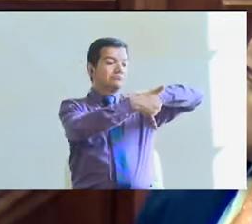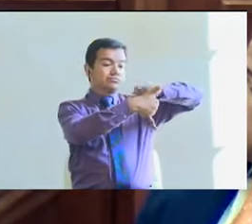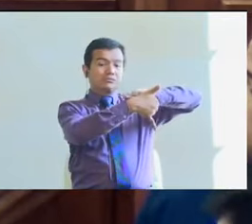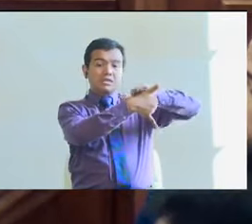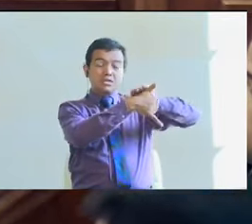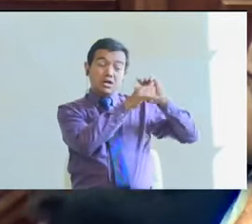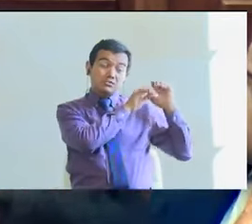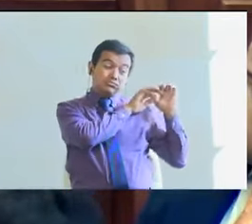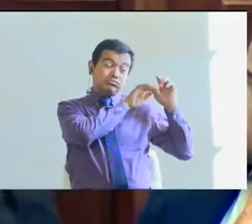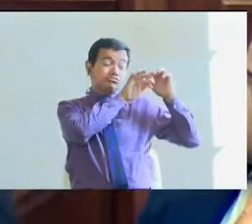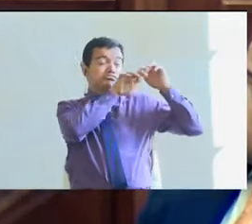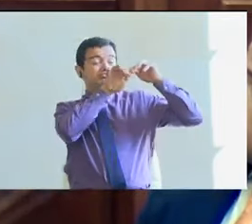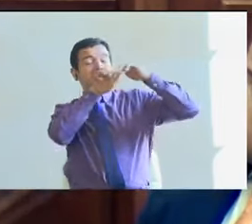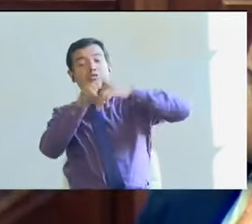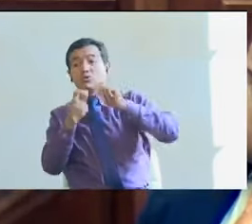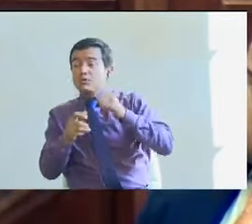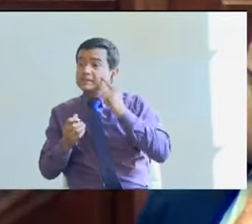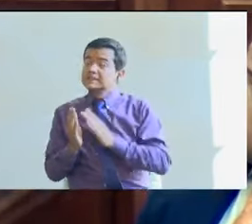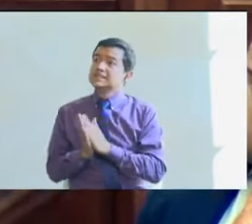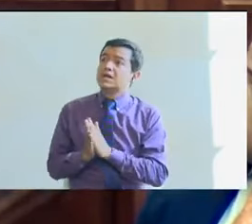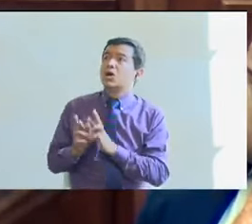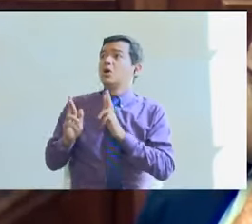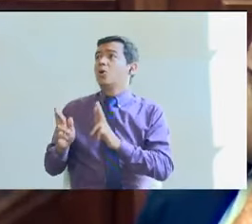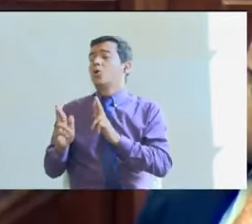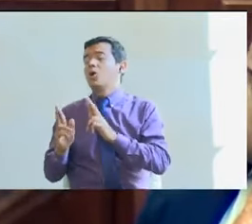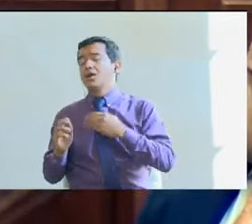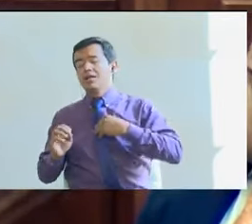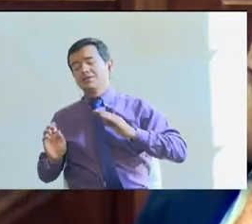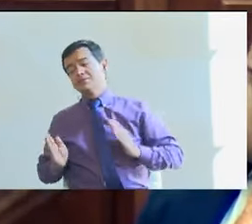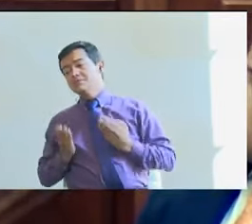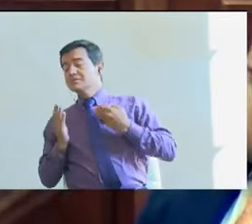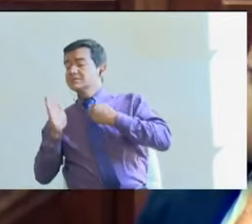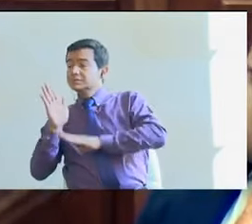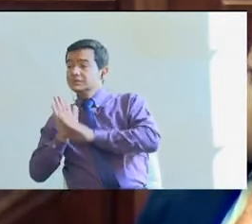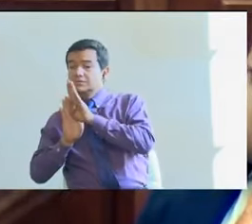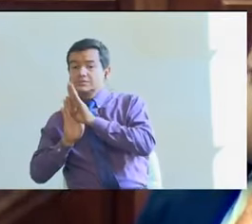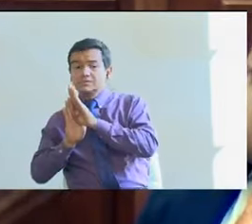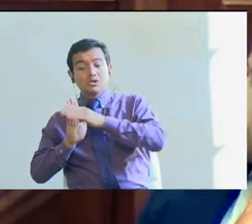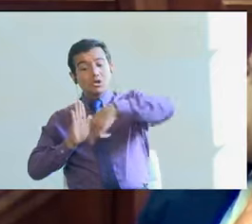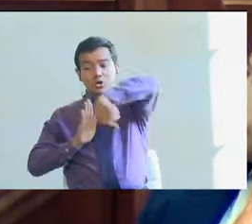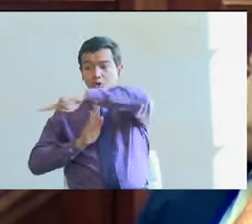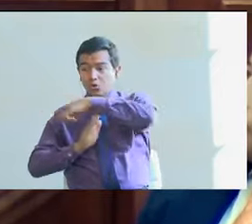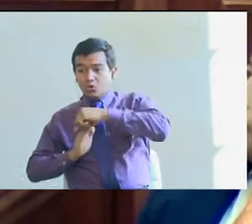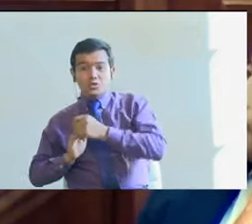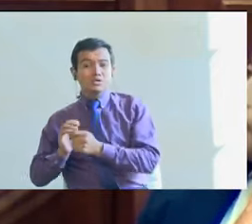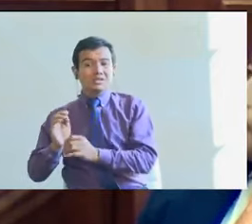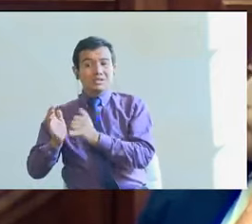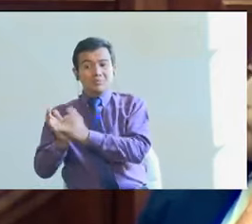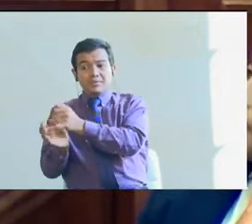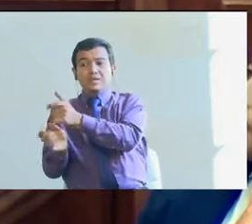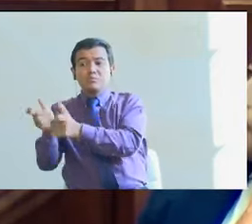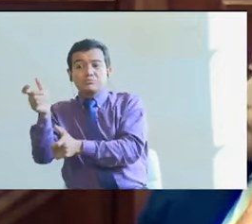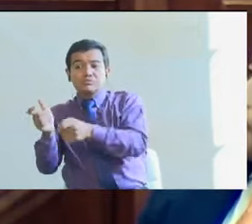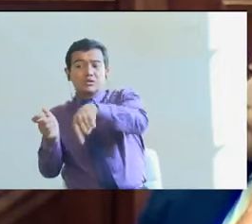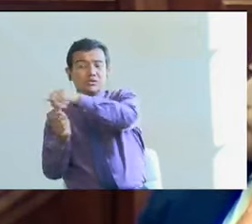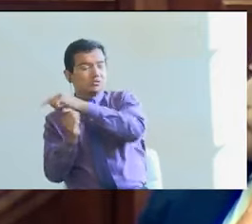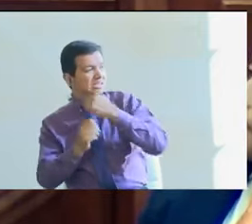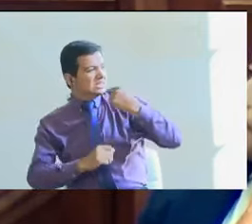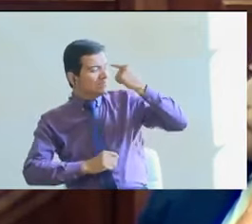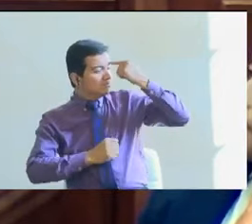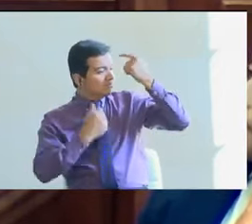que da una esperanza ustedes legisladores piensen en esos venezolanos que están en la frontera pasando